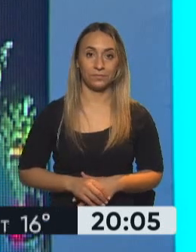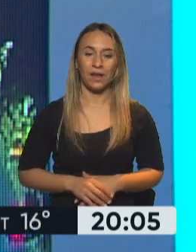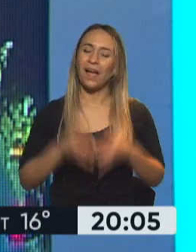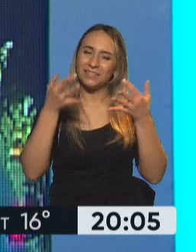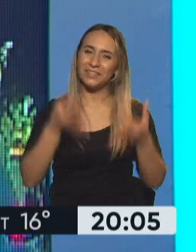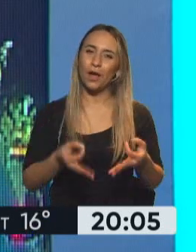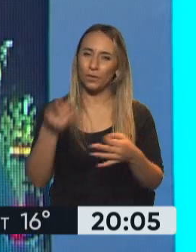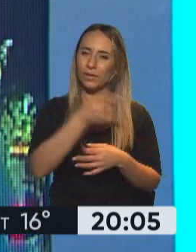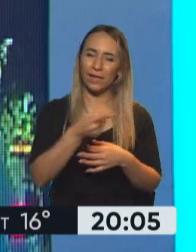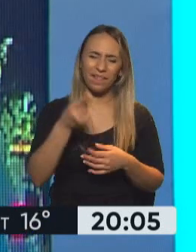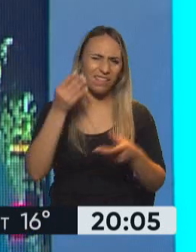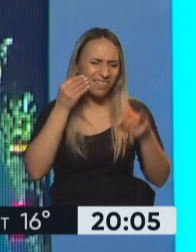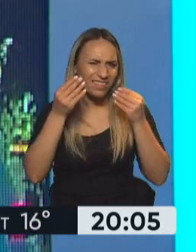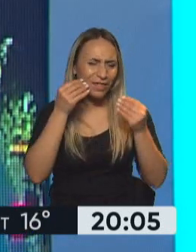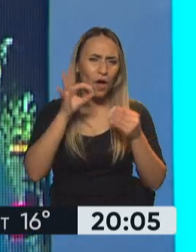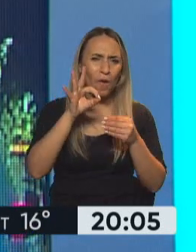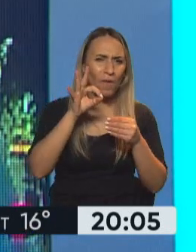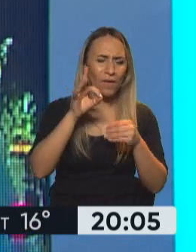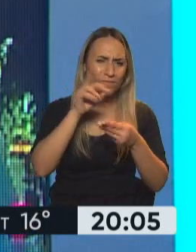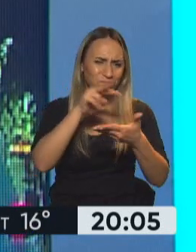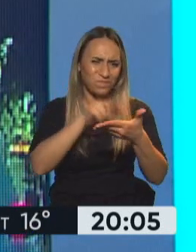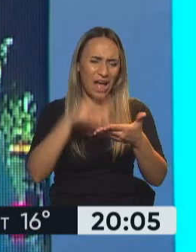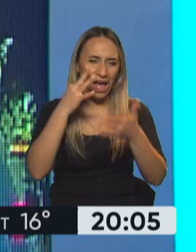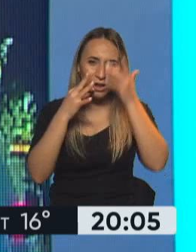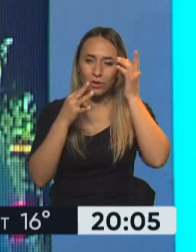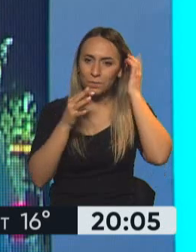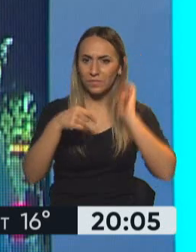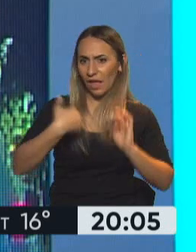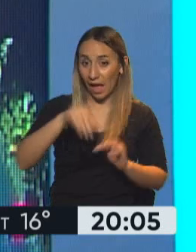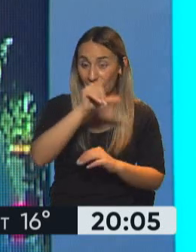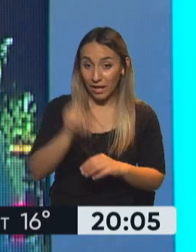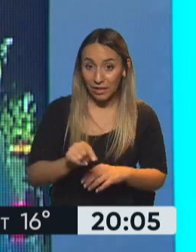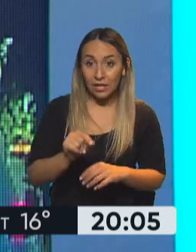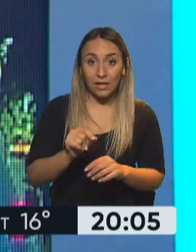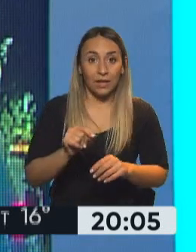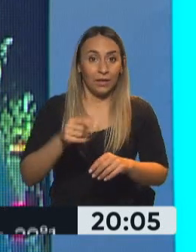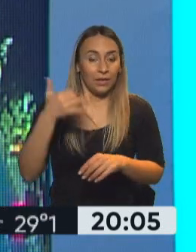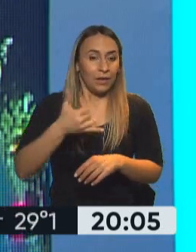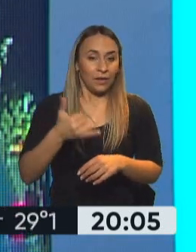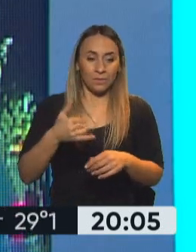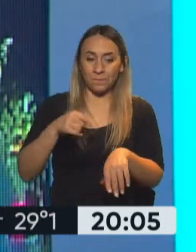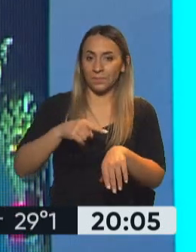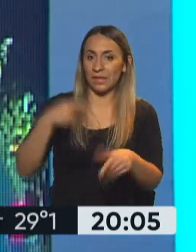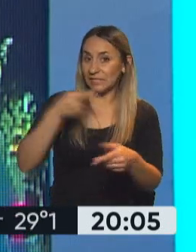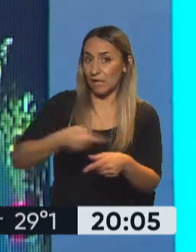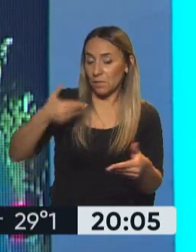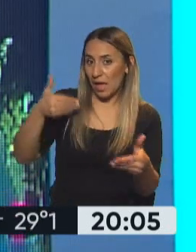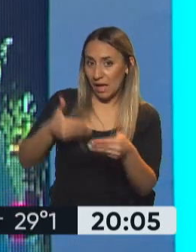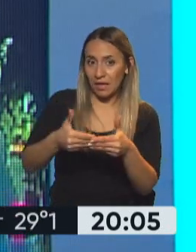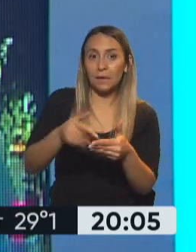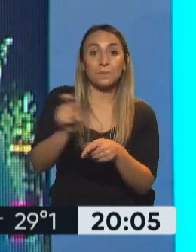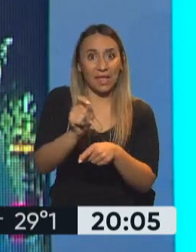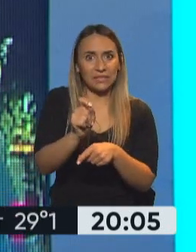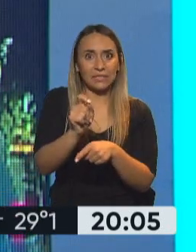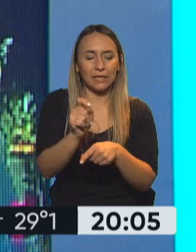Seguramente habrán escuchado, habrán leído que la Argentina empieza a tener o ha acumulado, ha tenido en las últimas semanas, en los últimos meses,